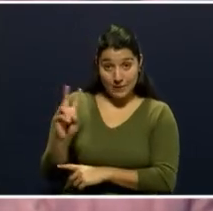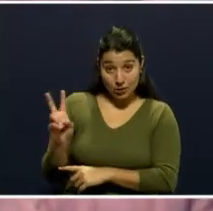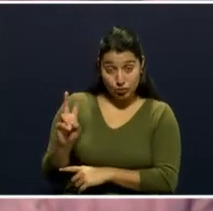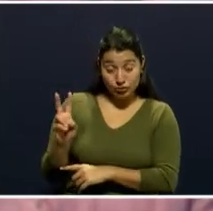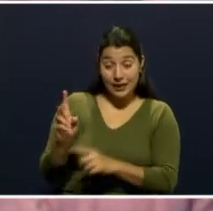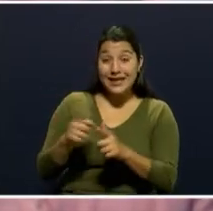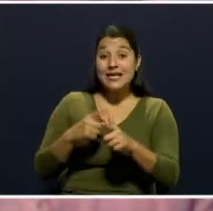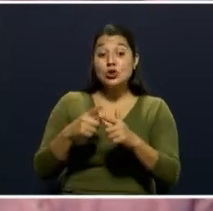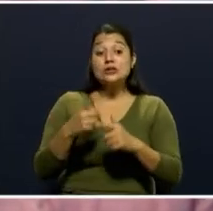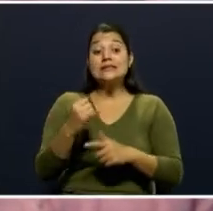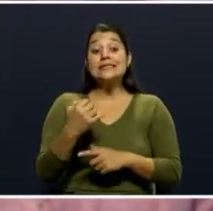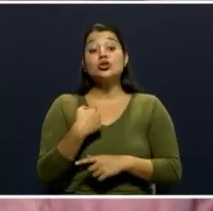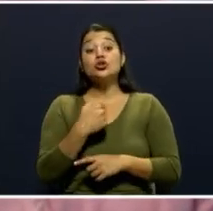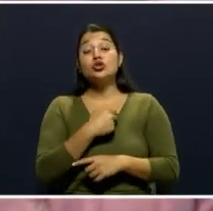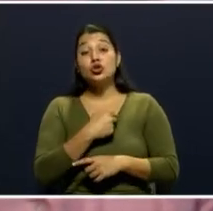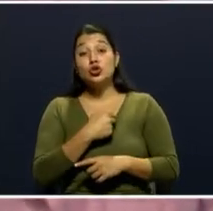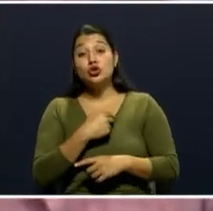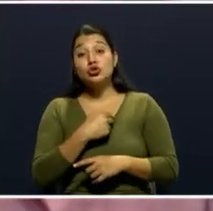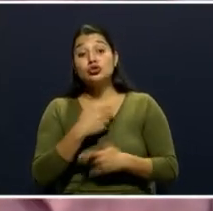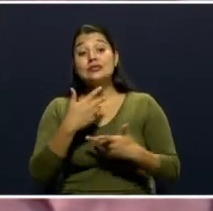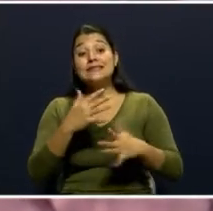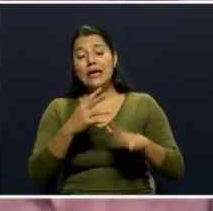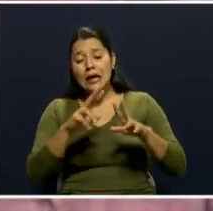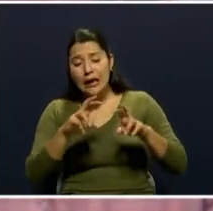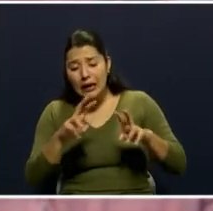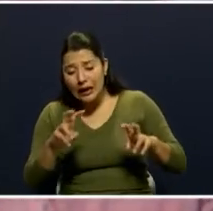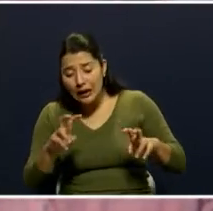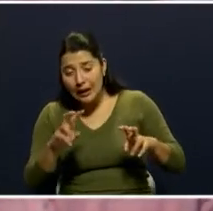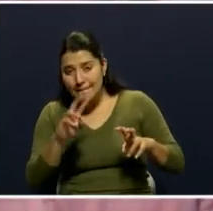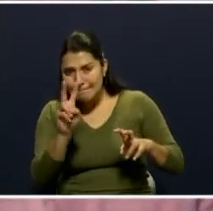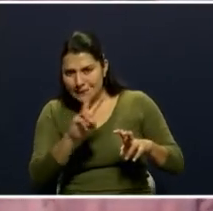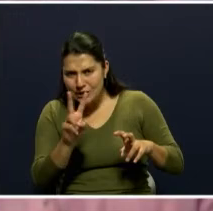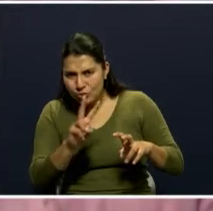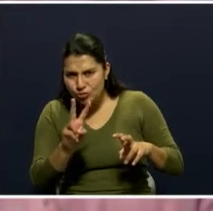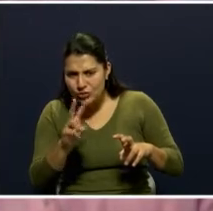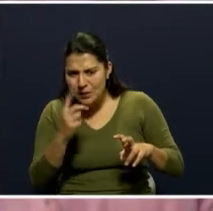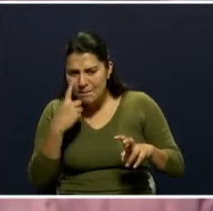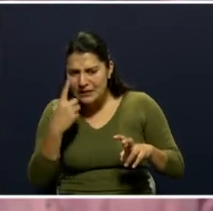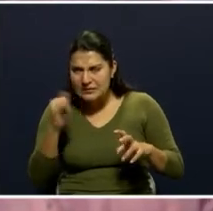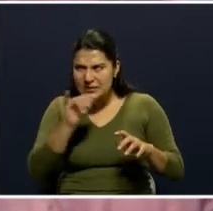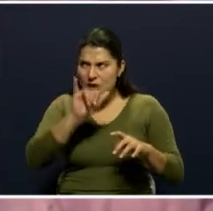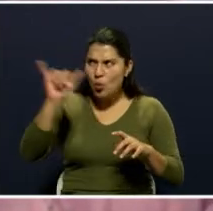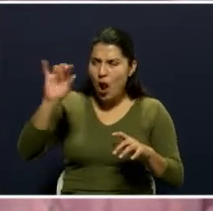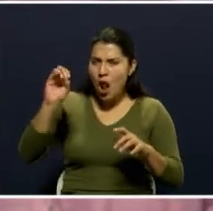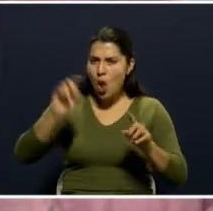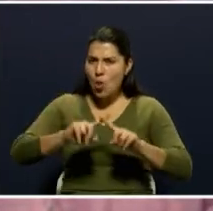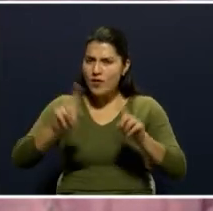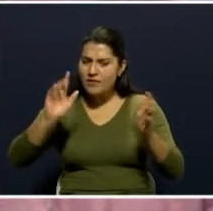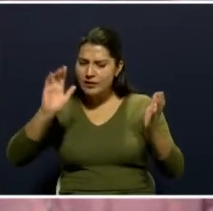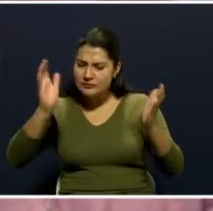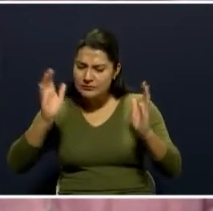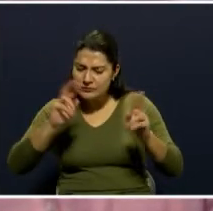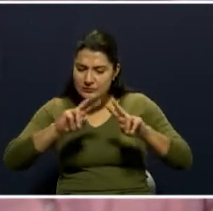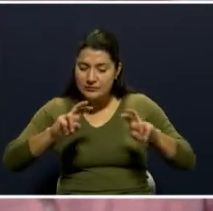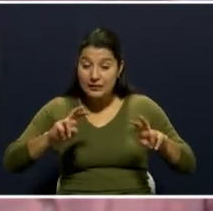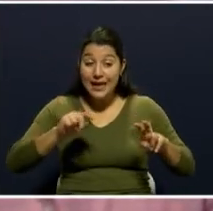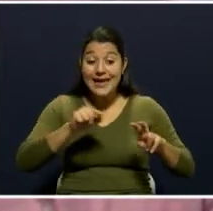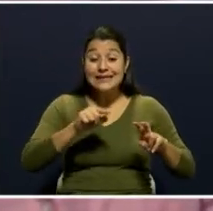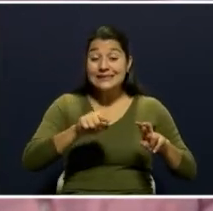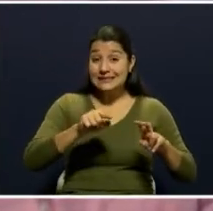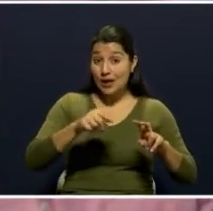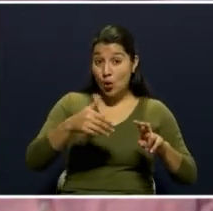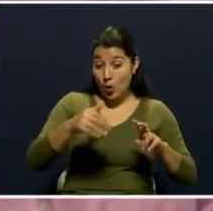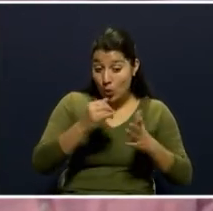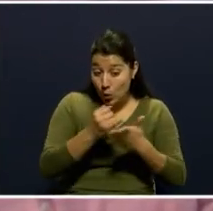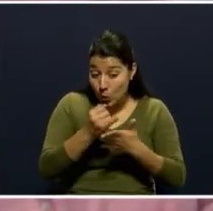el virus, la variante del virus con la que estamos tratando justamente en nuestro país, nos puede dar una idea de eventualmente cuál podría